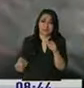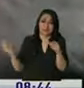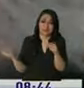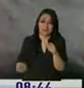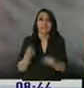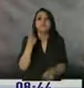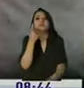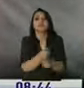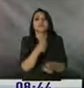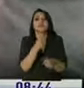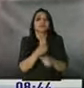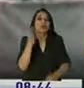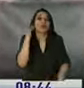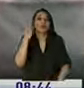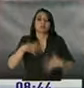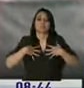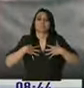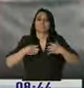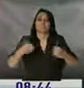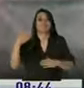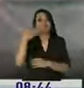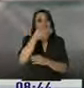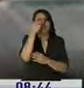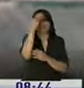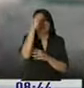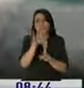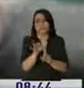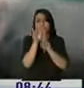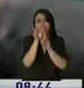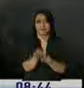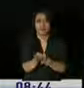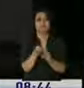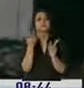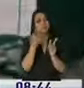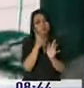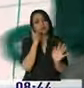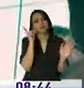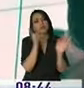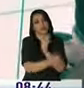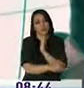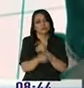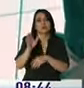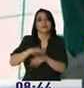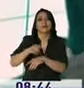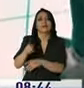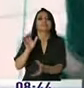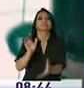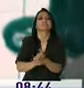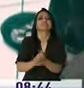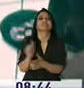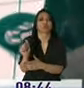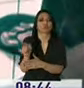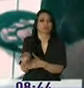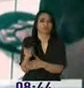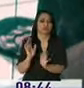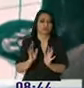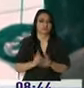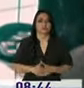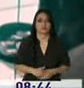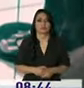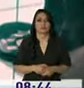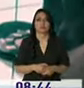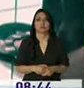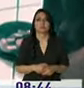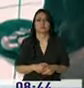ante los agentes de la DINAPEN la salvaje agresión que le propinara su ex marido a la hija de ambos. Y tiene